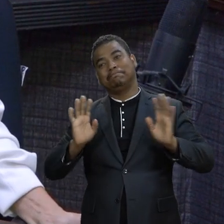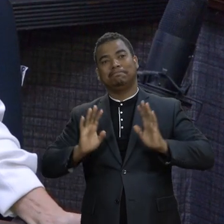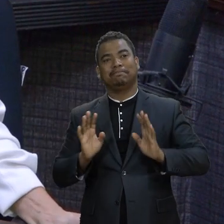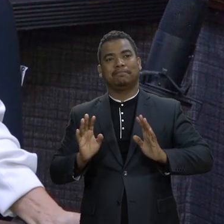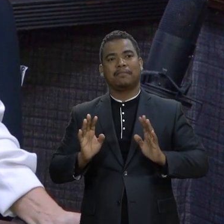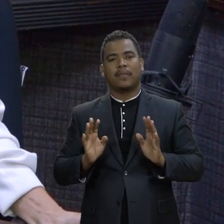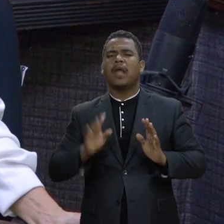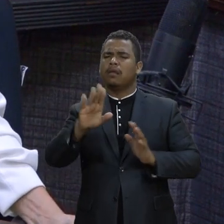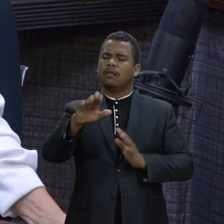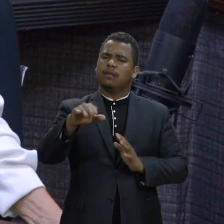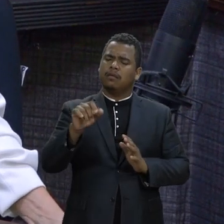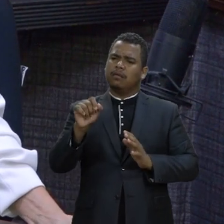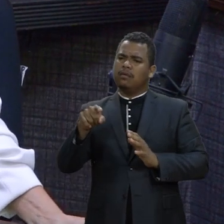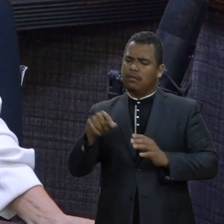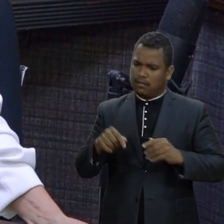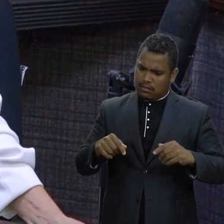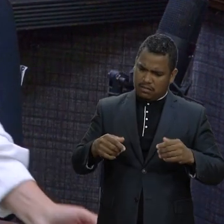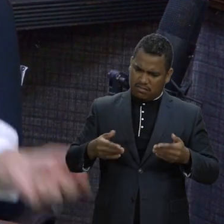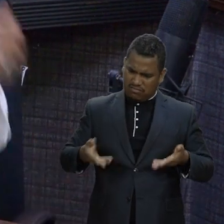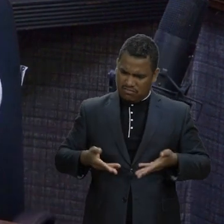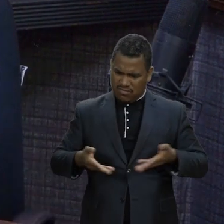chantajear. Sí, chantaje,